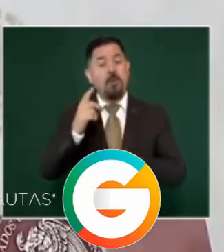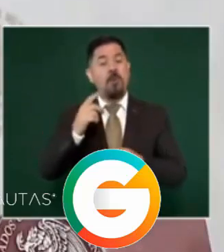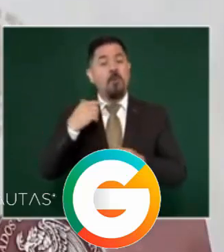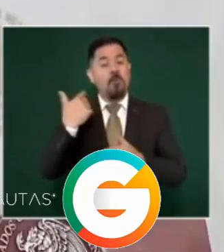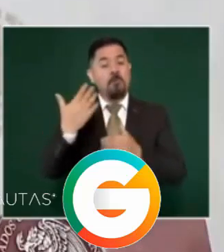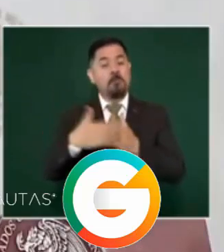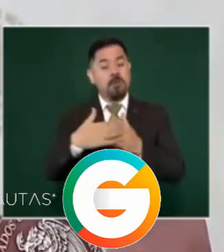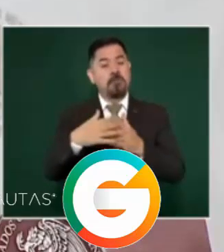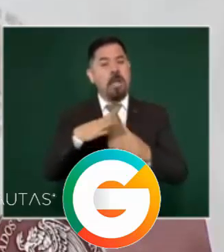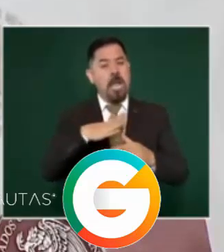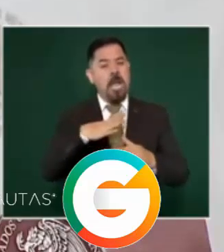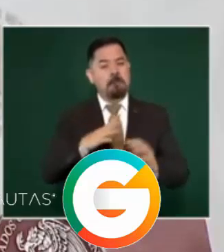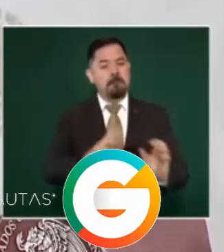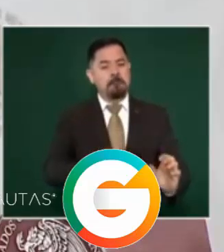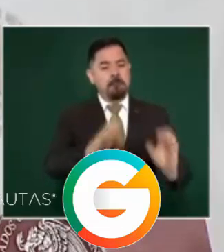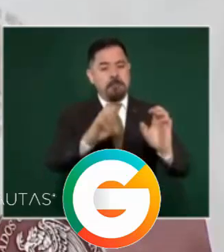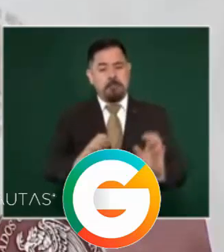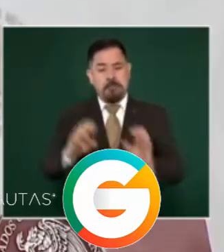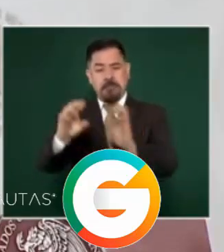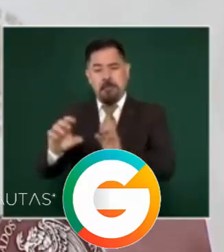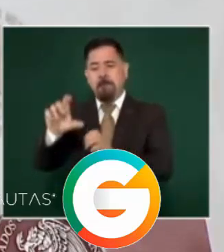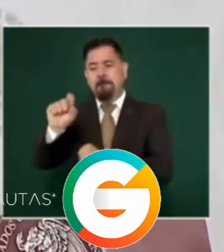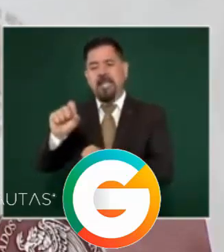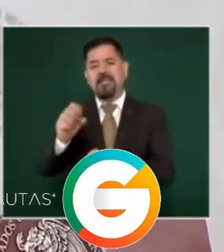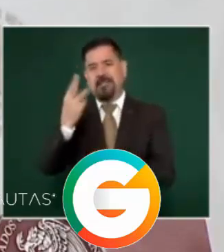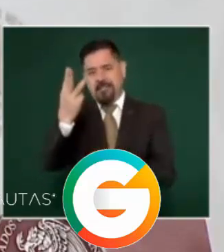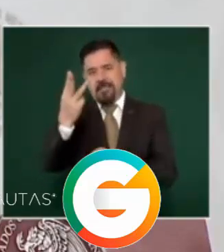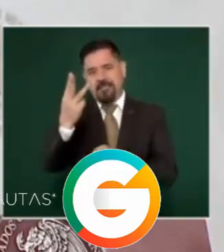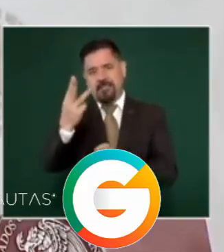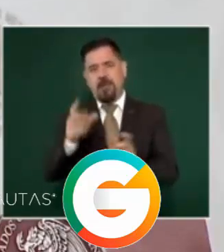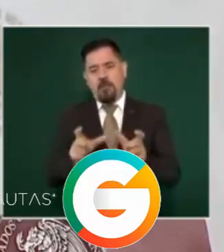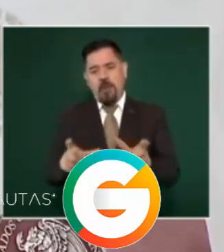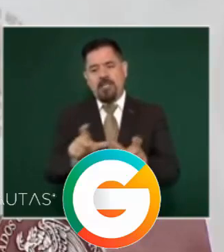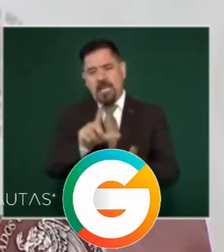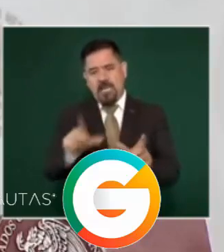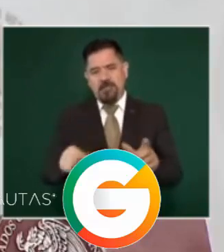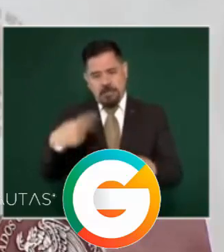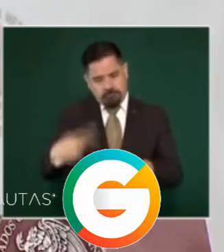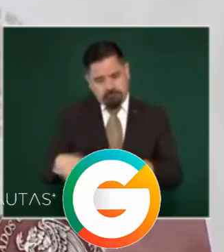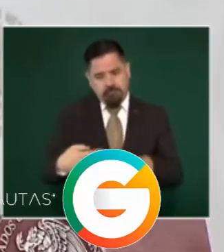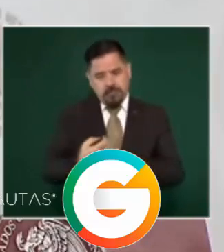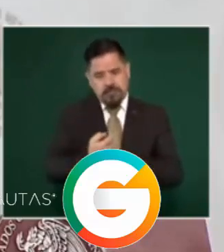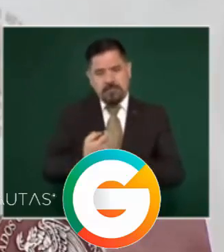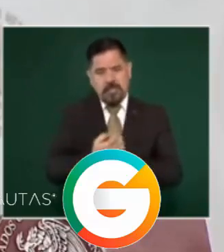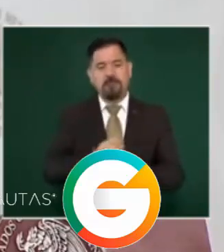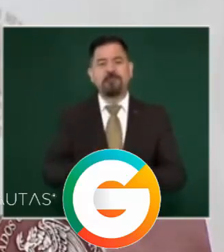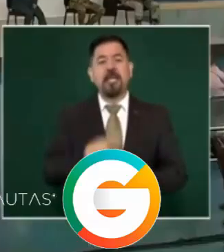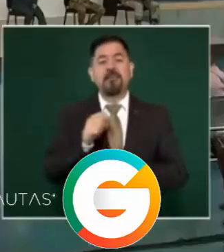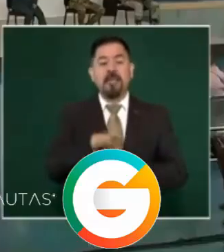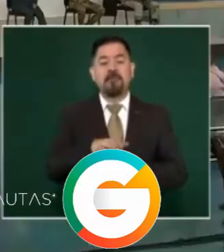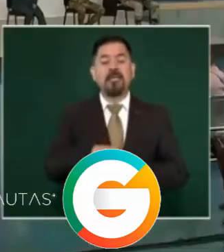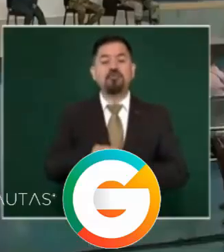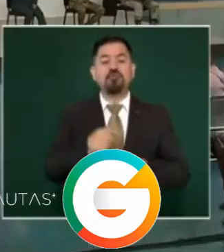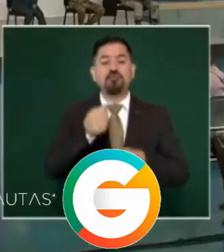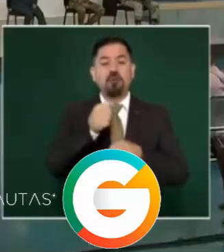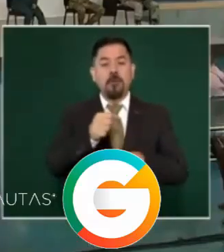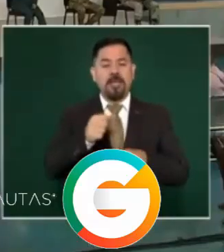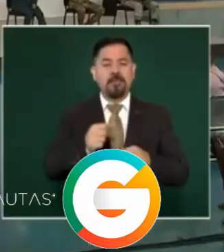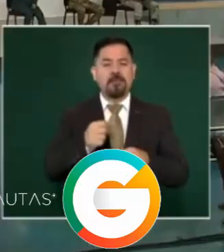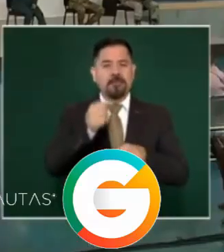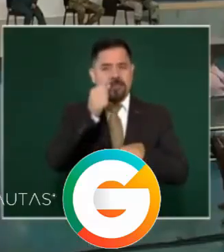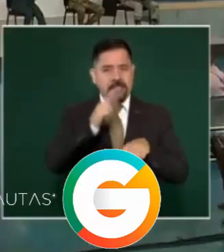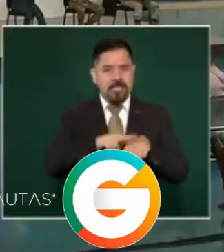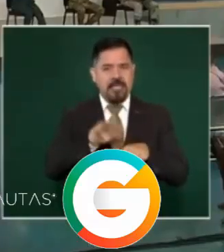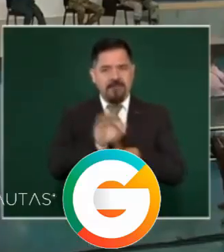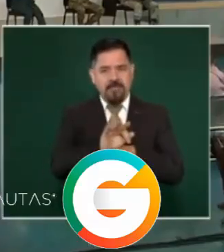Guardia Nacional con presencia aquí en el estado. En cuanto a los resultados de la Secretaría de la Defensa, el Ejército, Fuerza Aérea, la